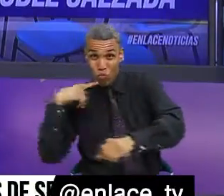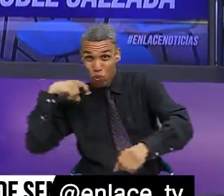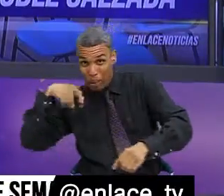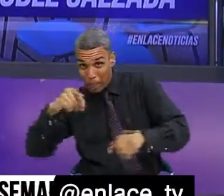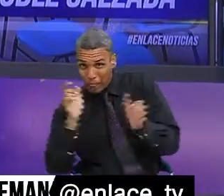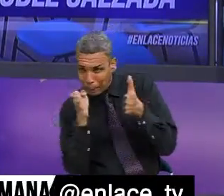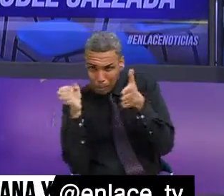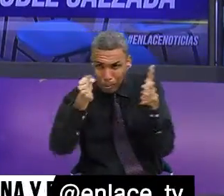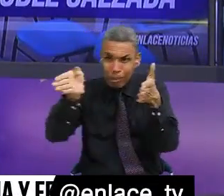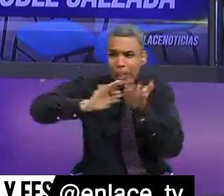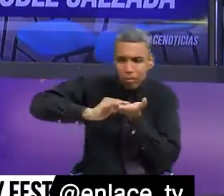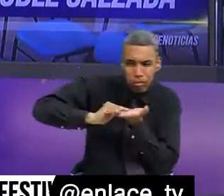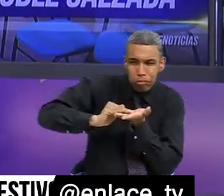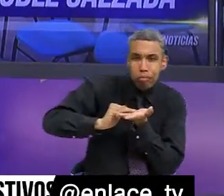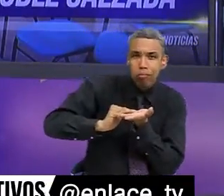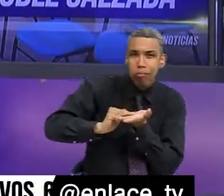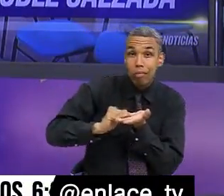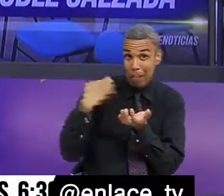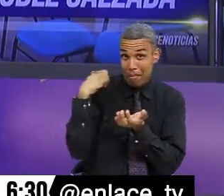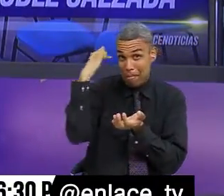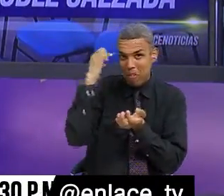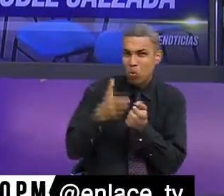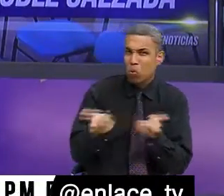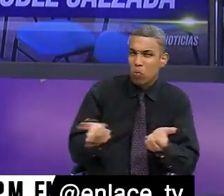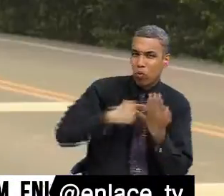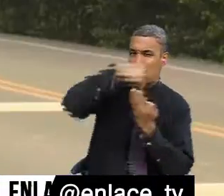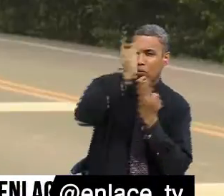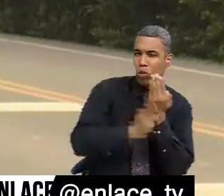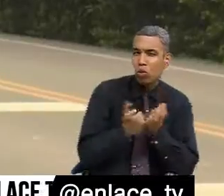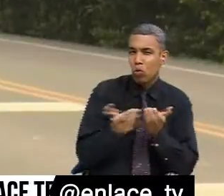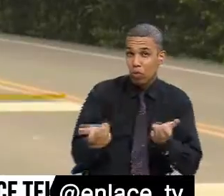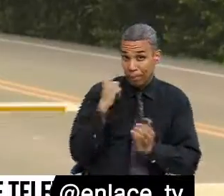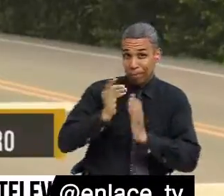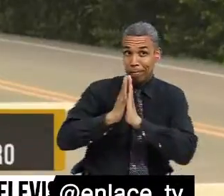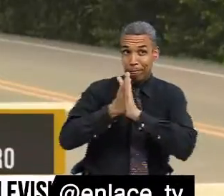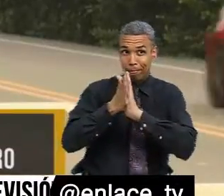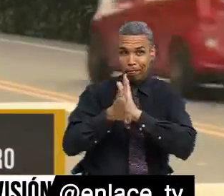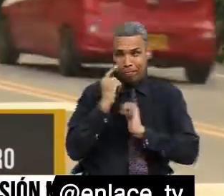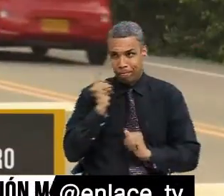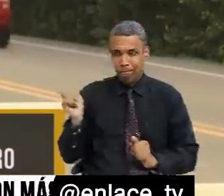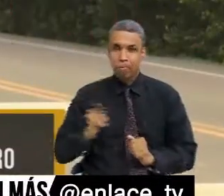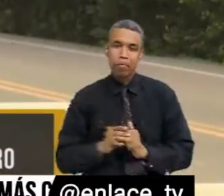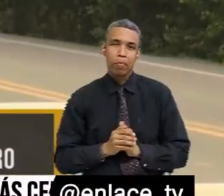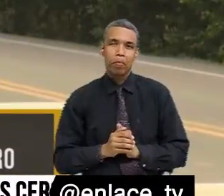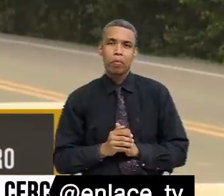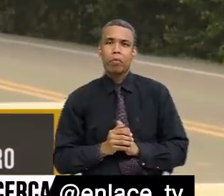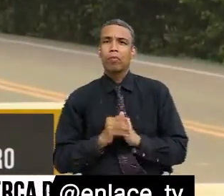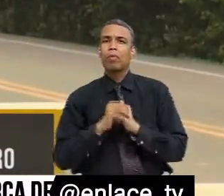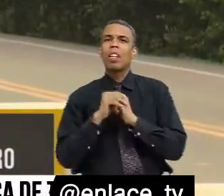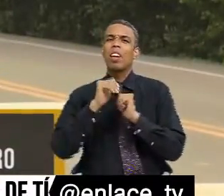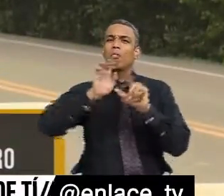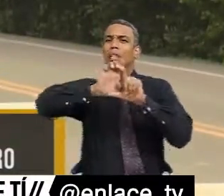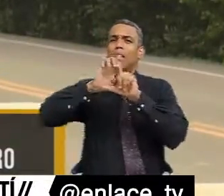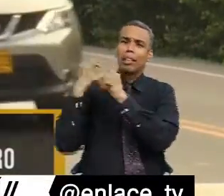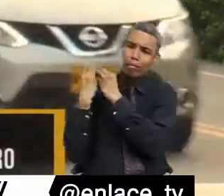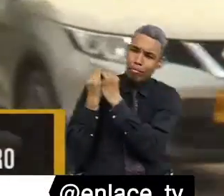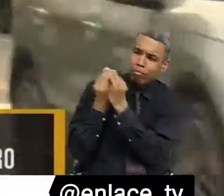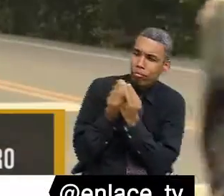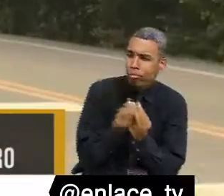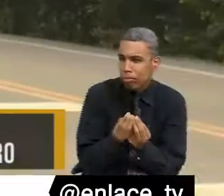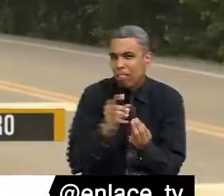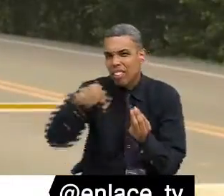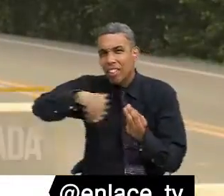Ceberiche, nos ha preparado el siguiente informe. Enlace Noticias ha llegado hasta la vereda Patio Bonito, el corregimiento La